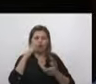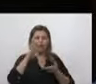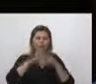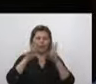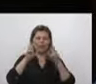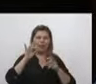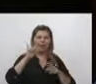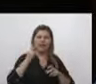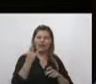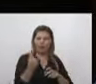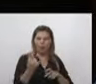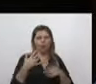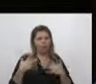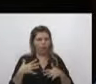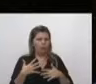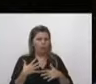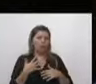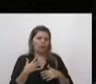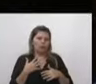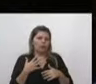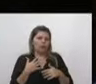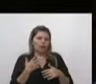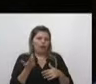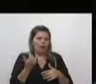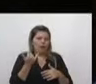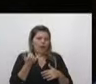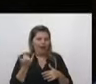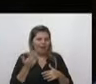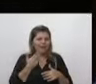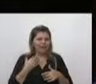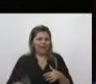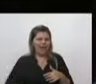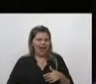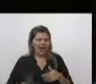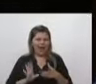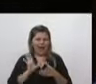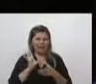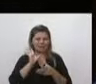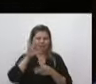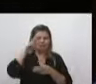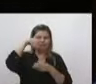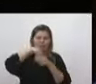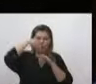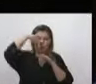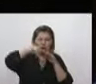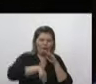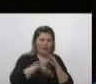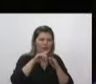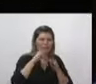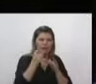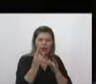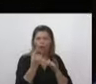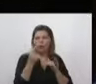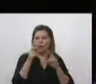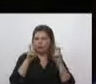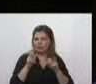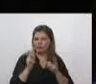diputados. Y lo que estoy viendo ahí es que si bien tuvieron 119 diputados los opositores, entre los duros y los dialoguistas,